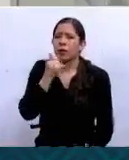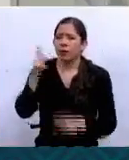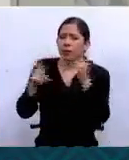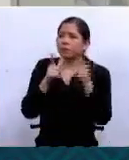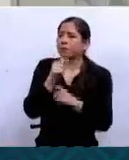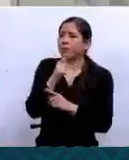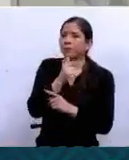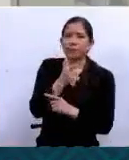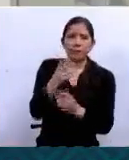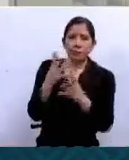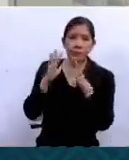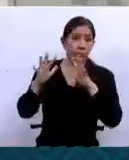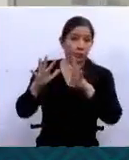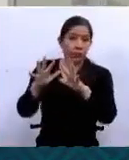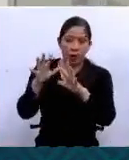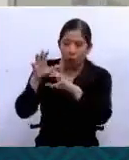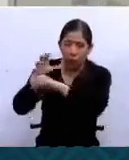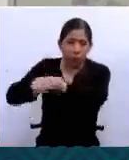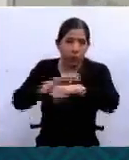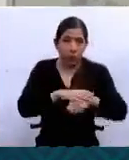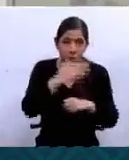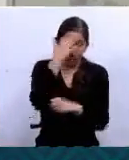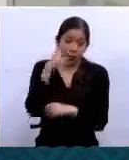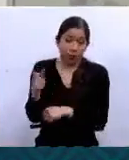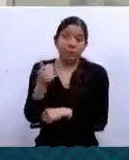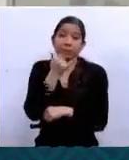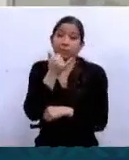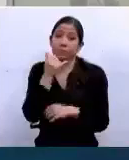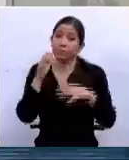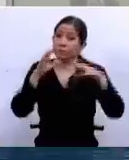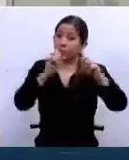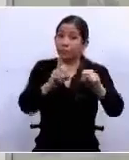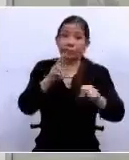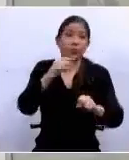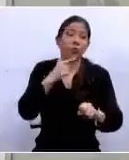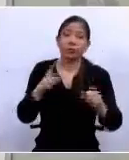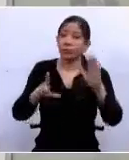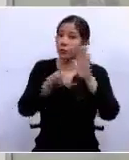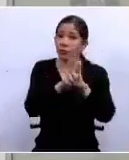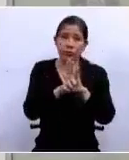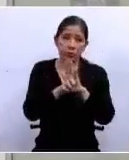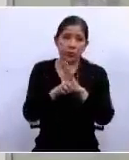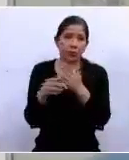que prácticamente han secuestrado este vehículo ilegal y se lo han llevado con un rumbo